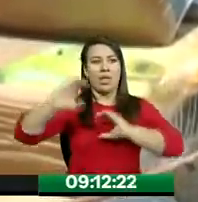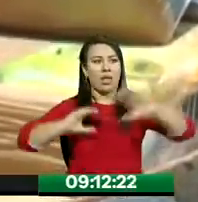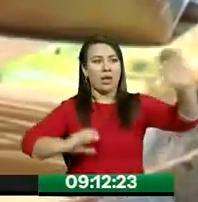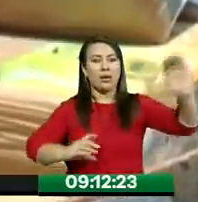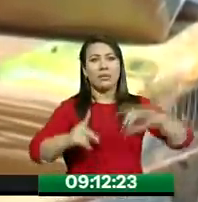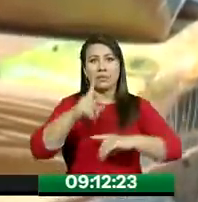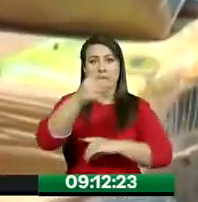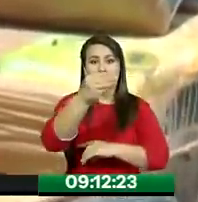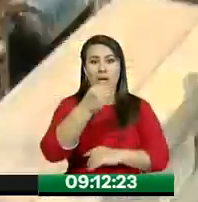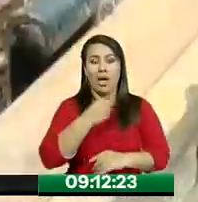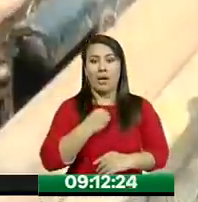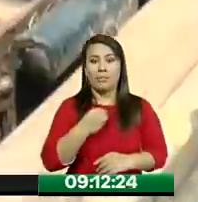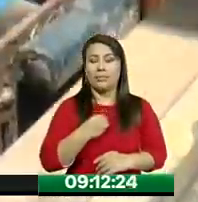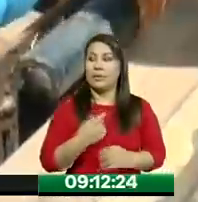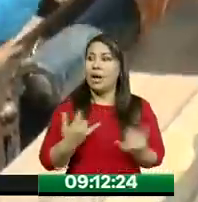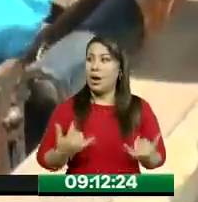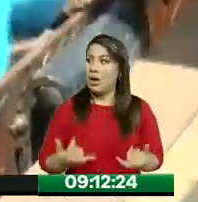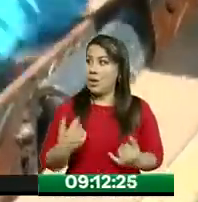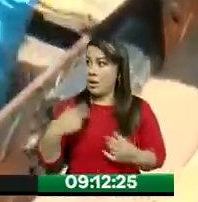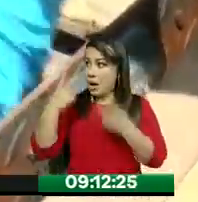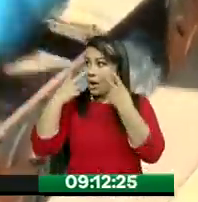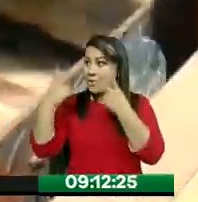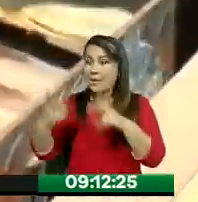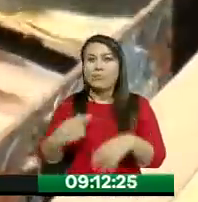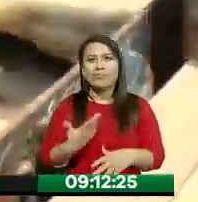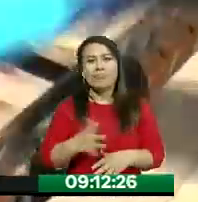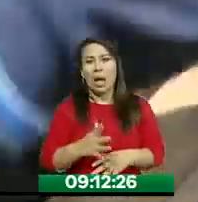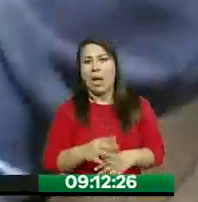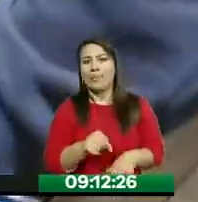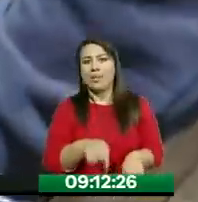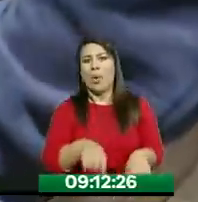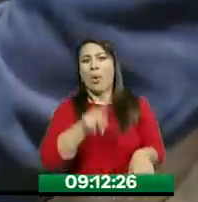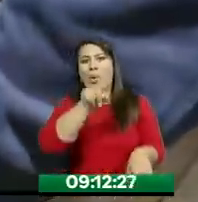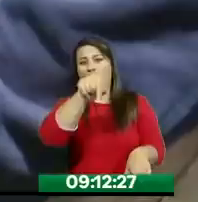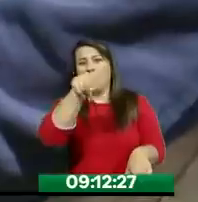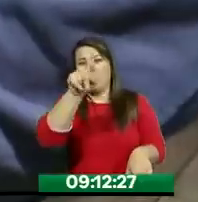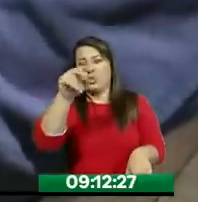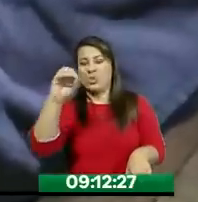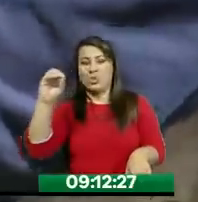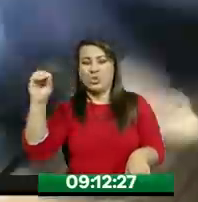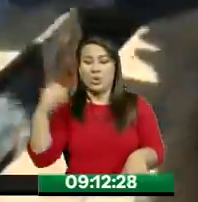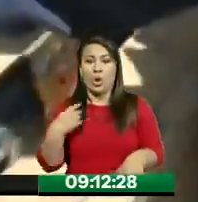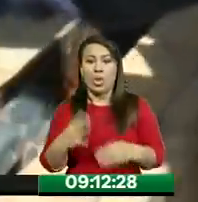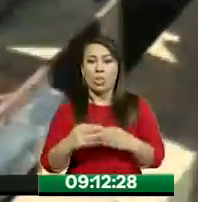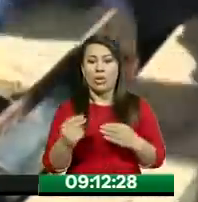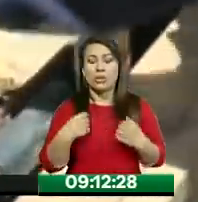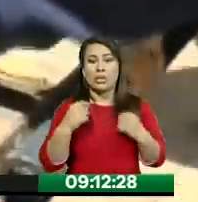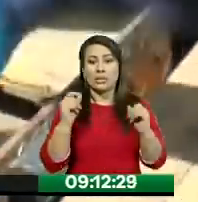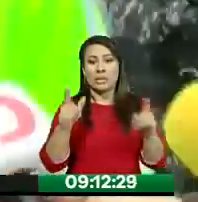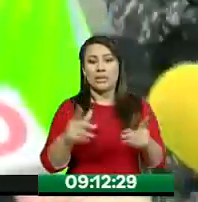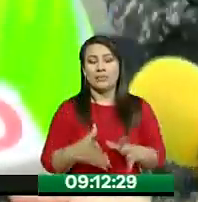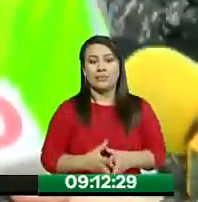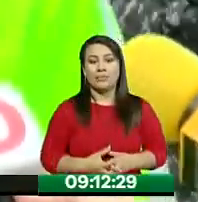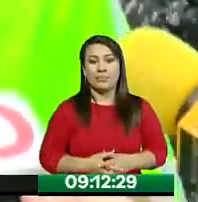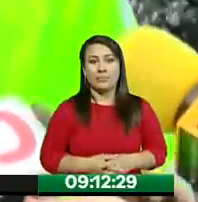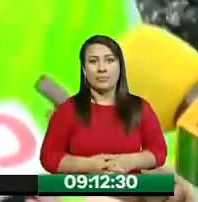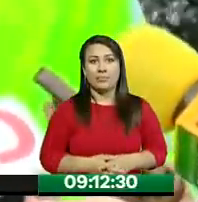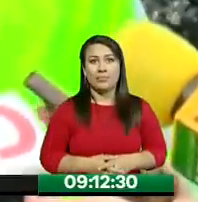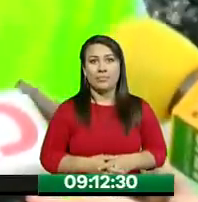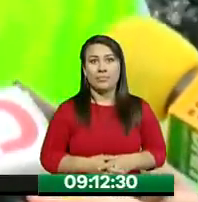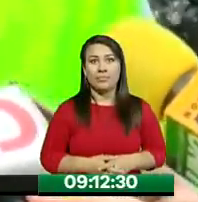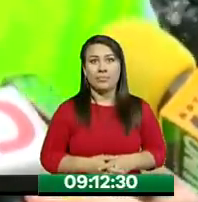brazo del estero, que es la parte de Puerto Liza, ya esto ya tiene ya más, imagínense, tantos años aquí.